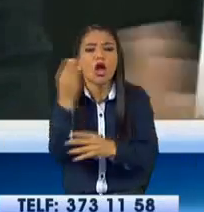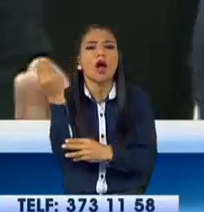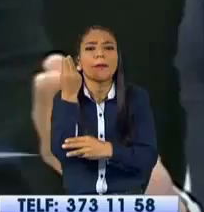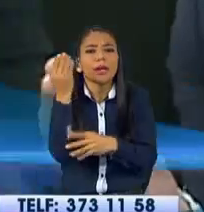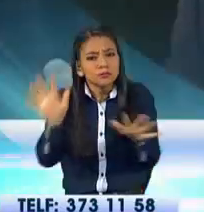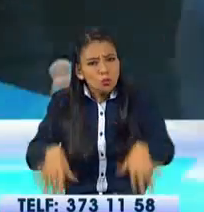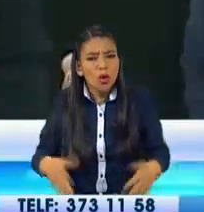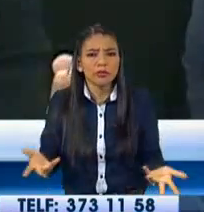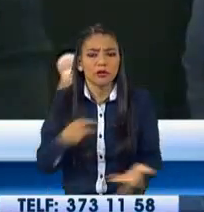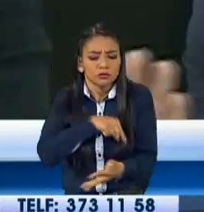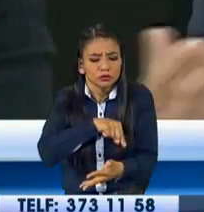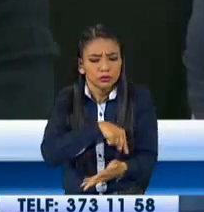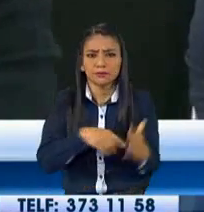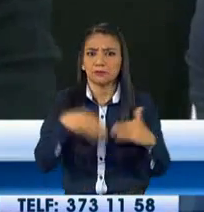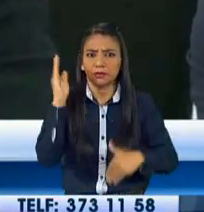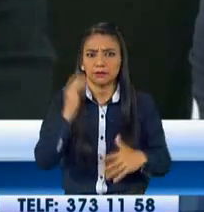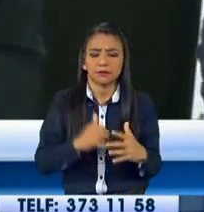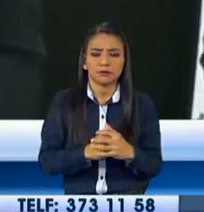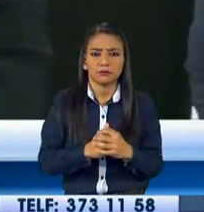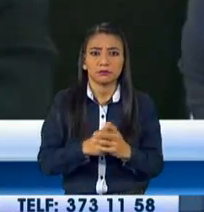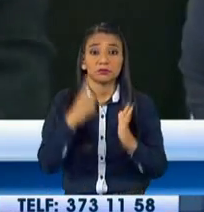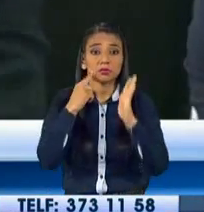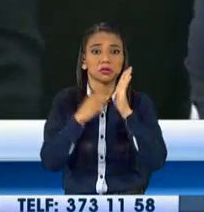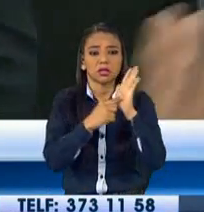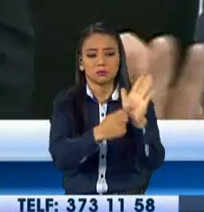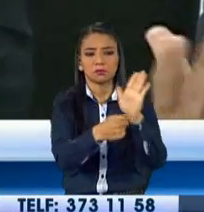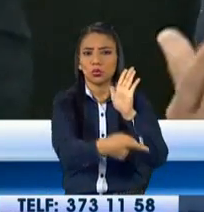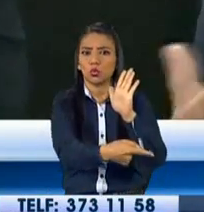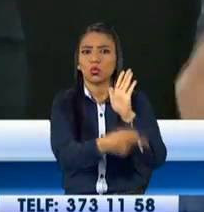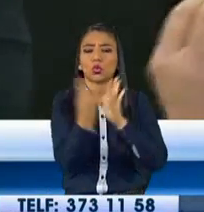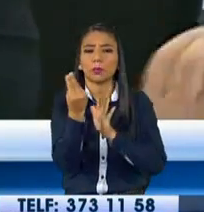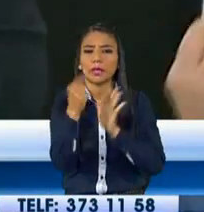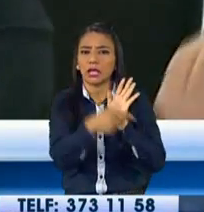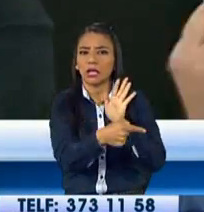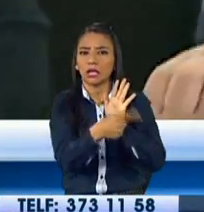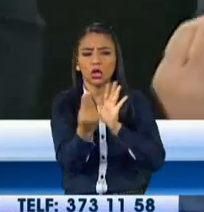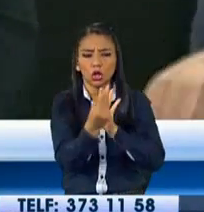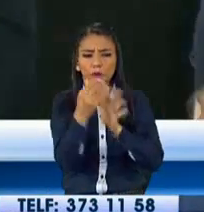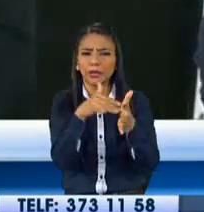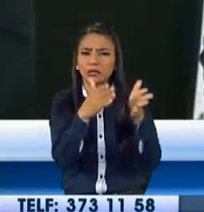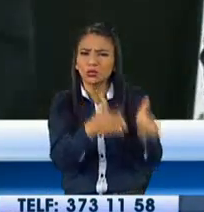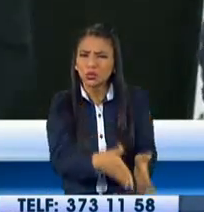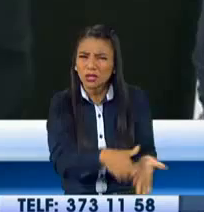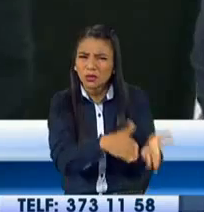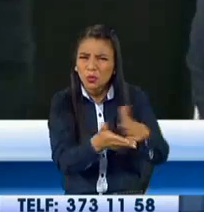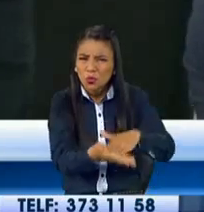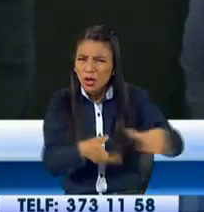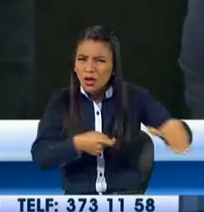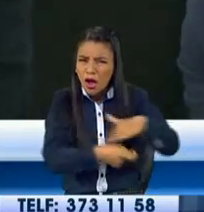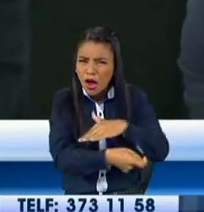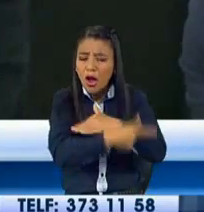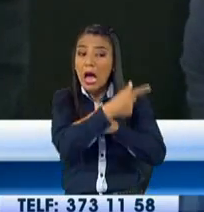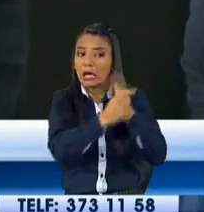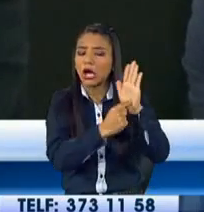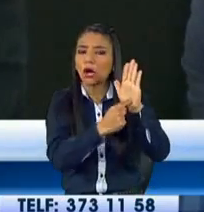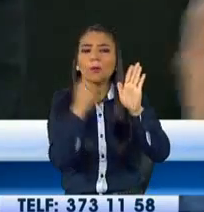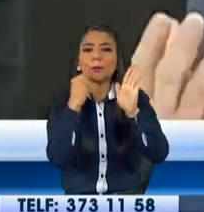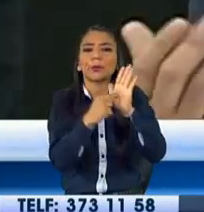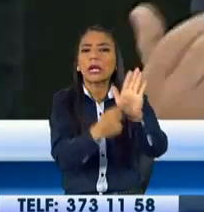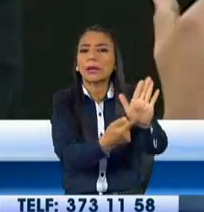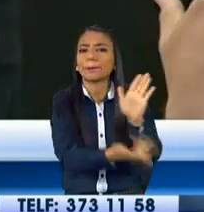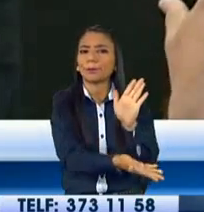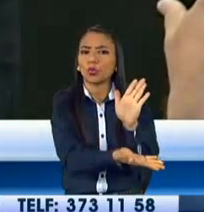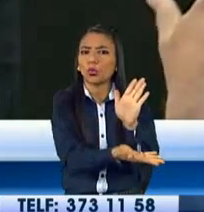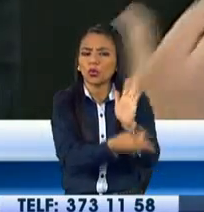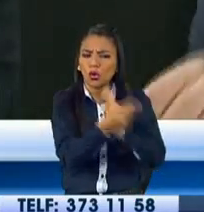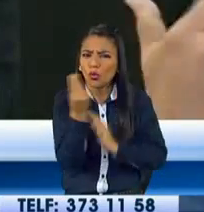poner como ejemplo esta atrocidad, esta barbaridad que se acaba de cometer contra un joven